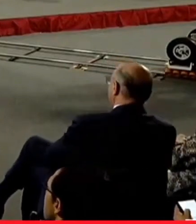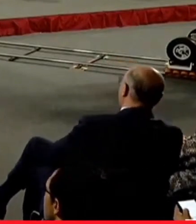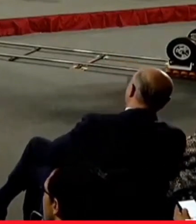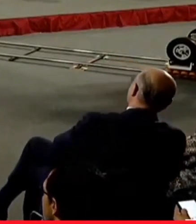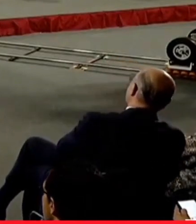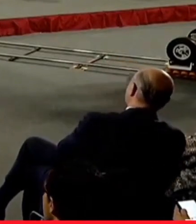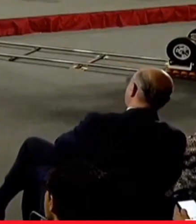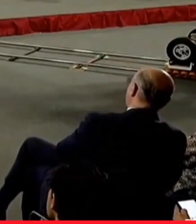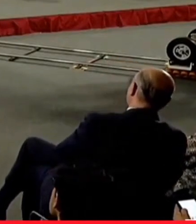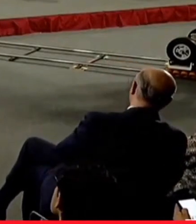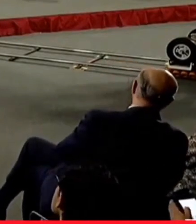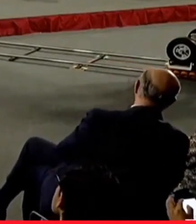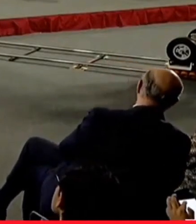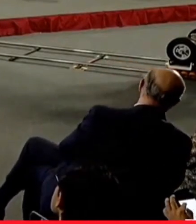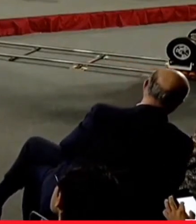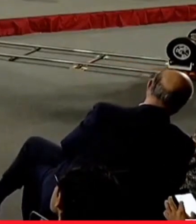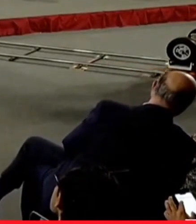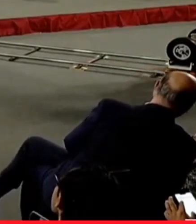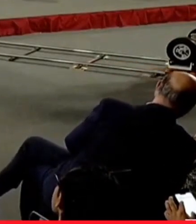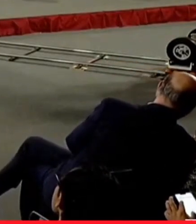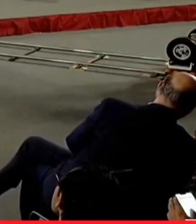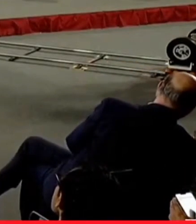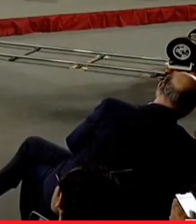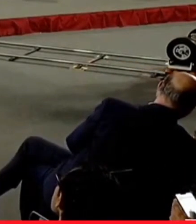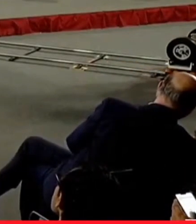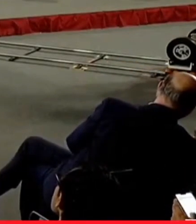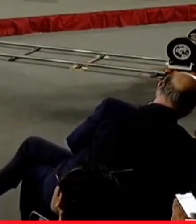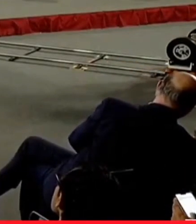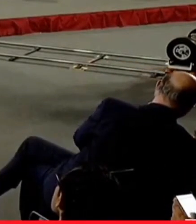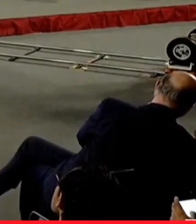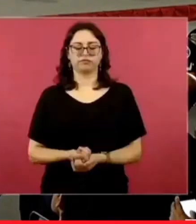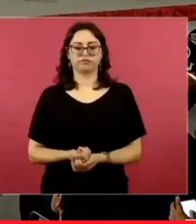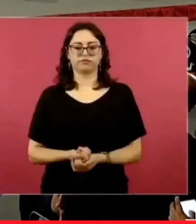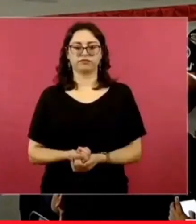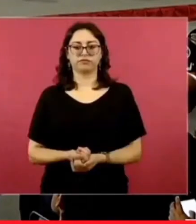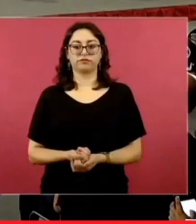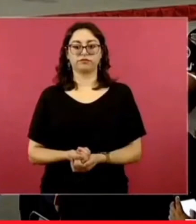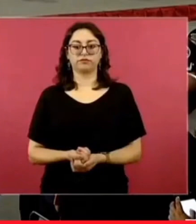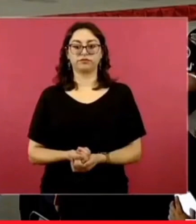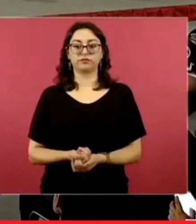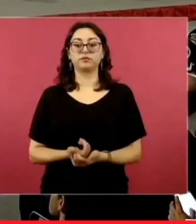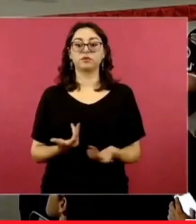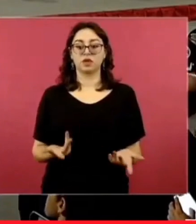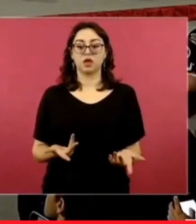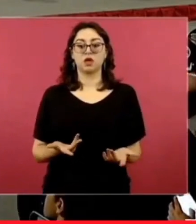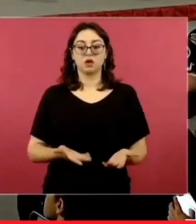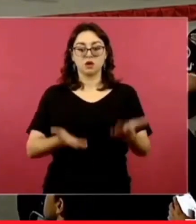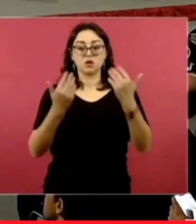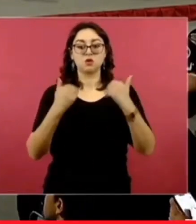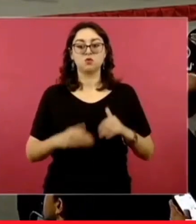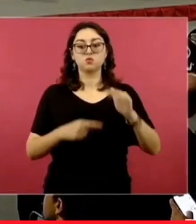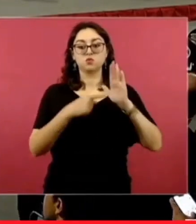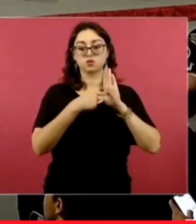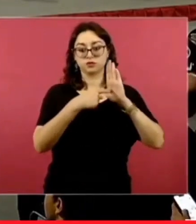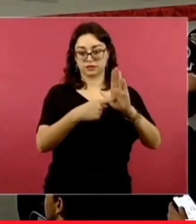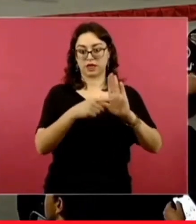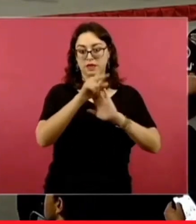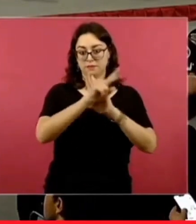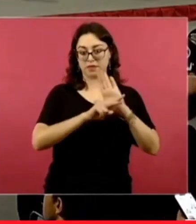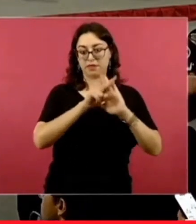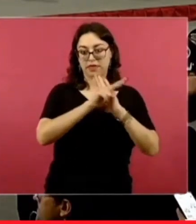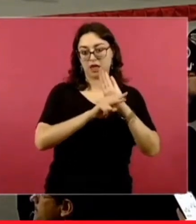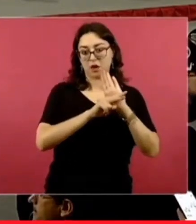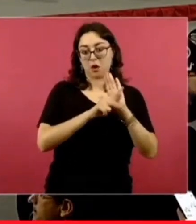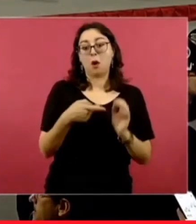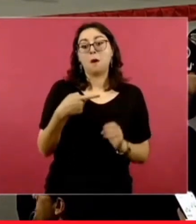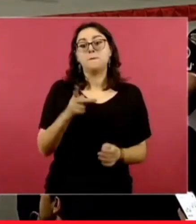vendría un video. Antes de mostrar el video, nada más quisiera hablar un poco de los tiempos. Esta obra es una obra compleja,